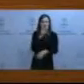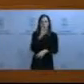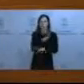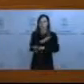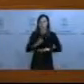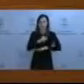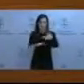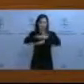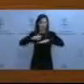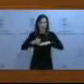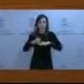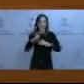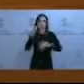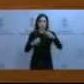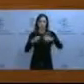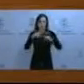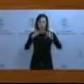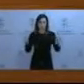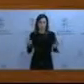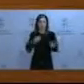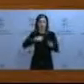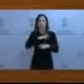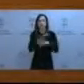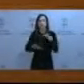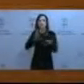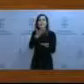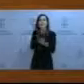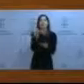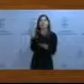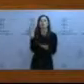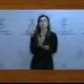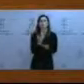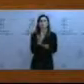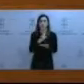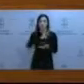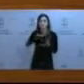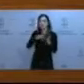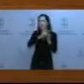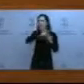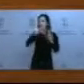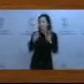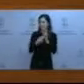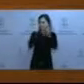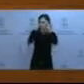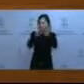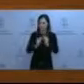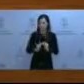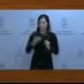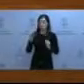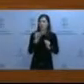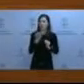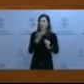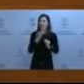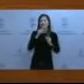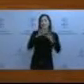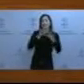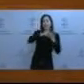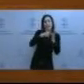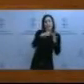de Justicia de Asturias, pedíamos una elaboración de un plan integral que diese respuesta a ese